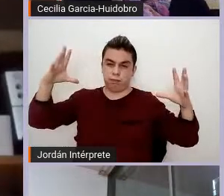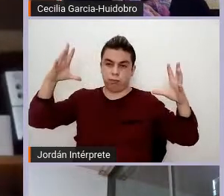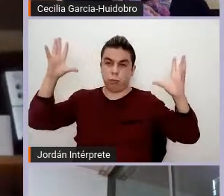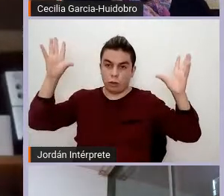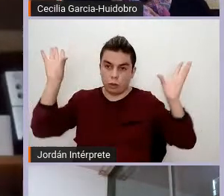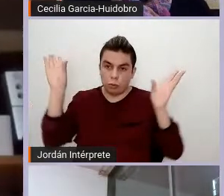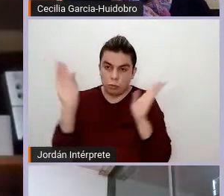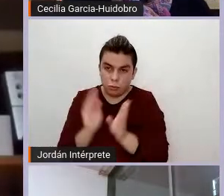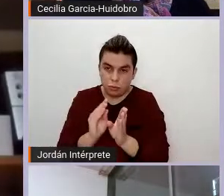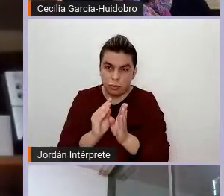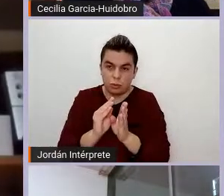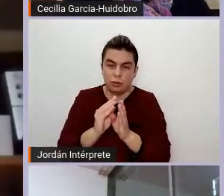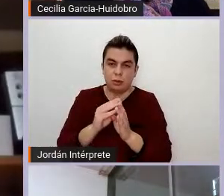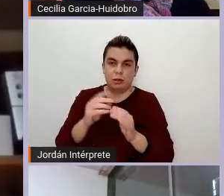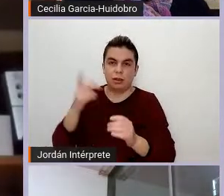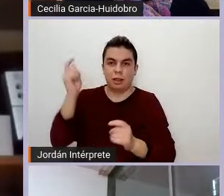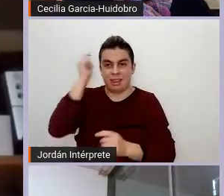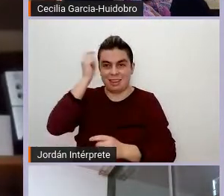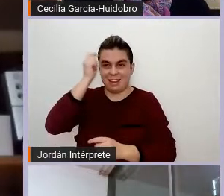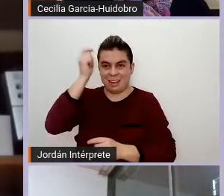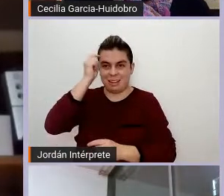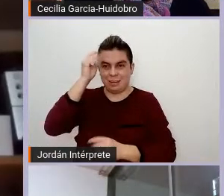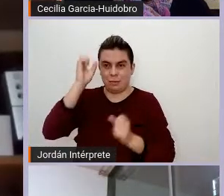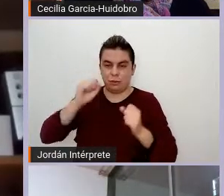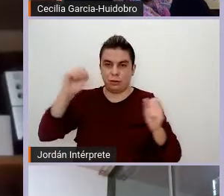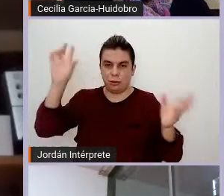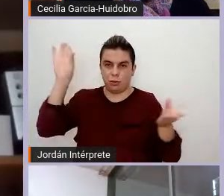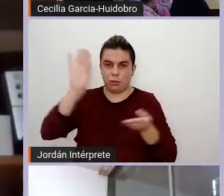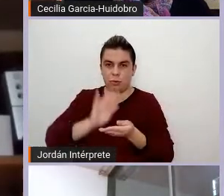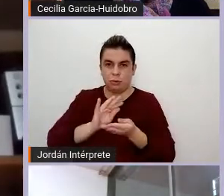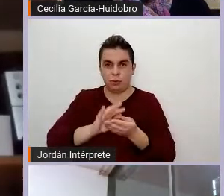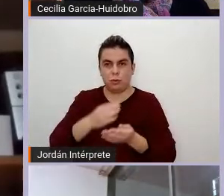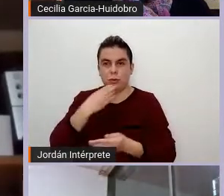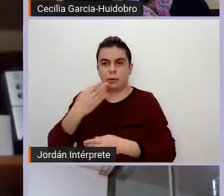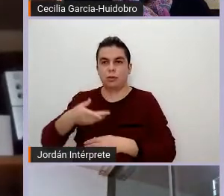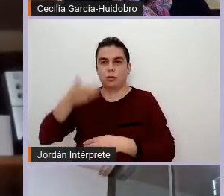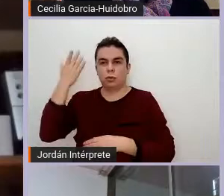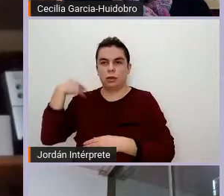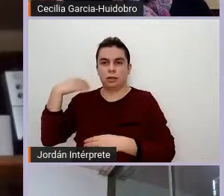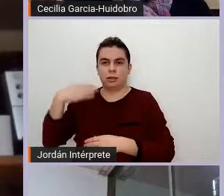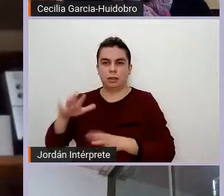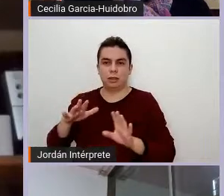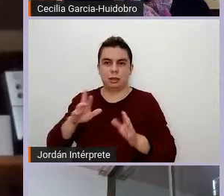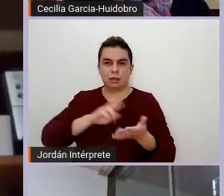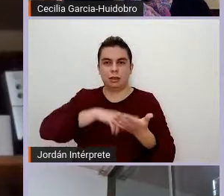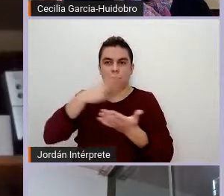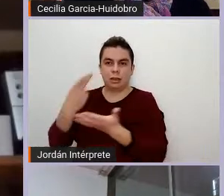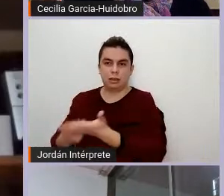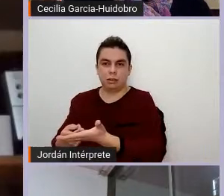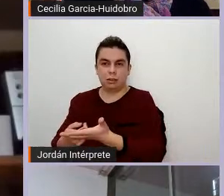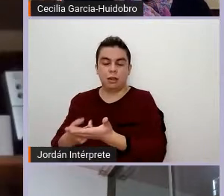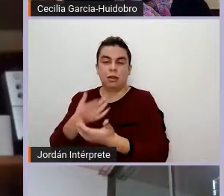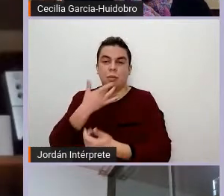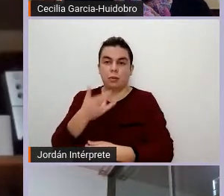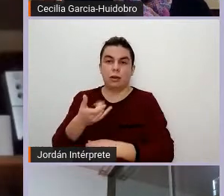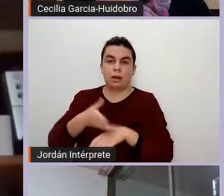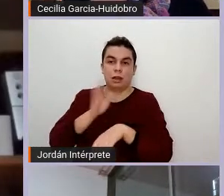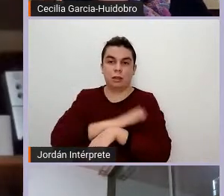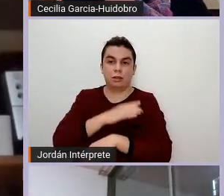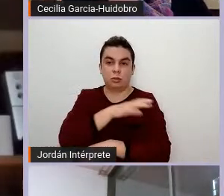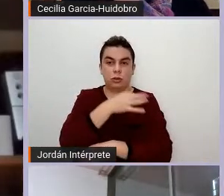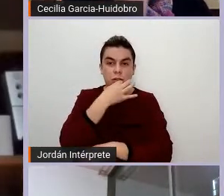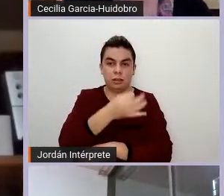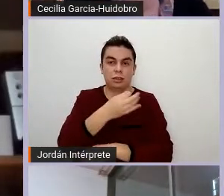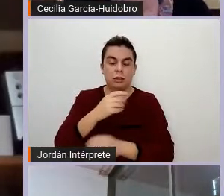grueso como el de la tesis, que ya además te habías tomado la molestia de traducir, porque esto, como lo dije en el principio, se presentó